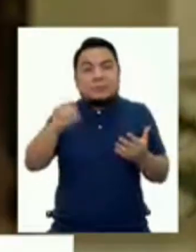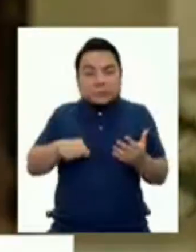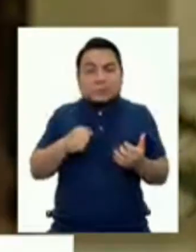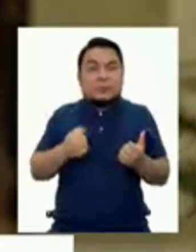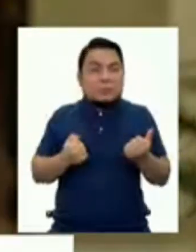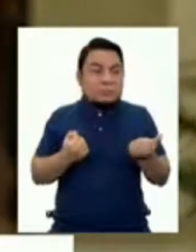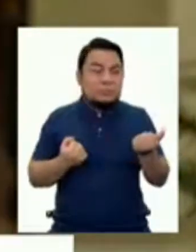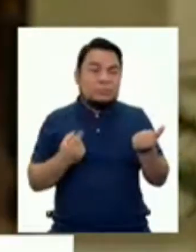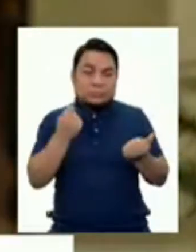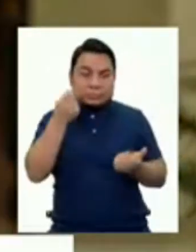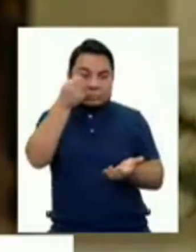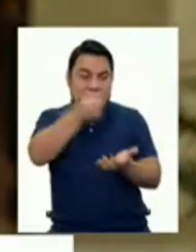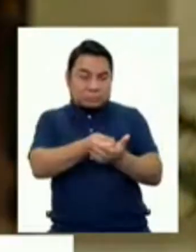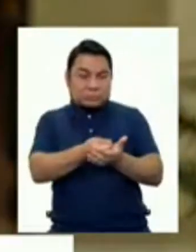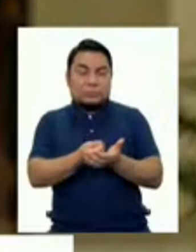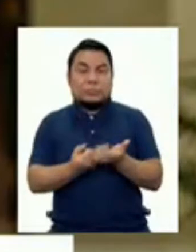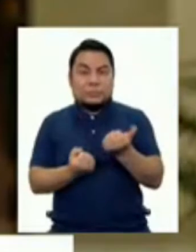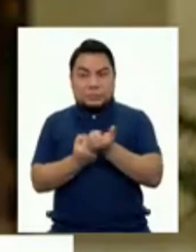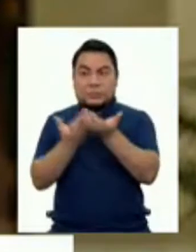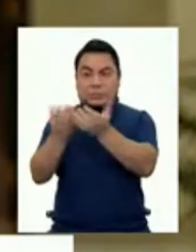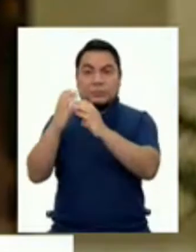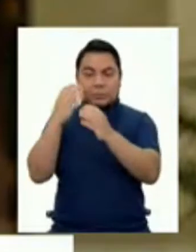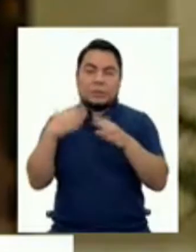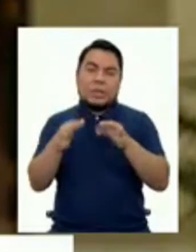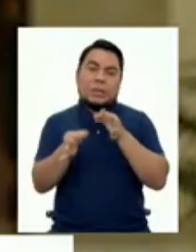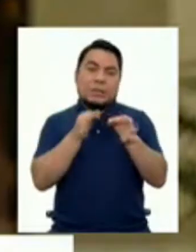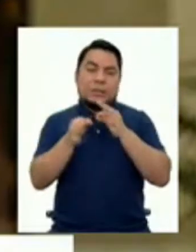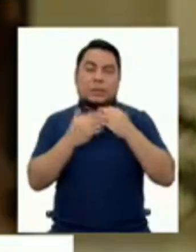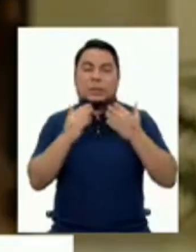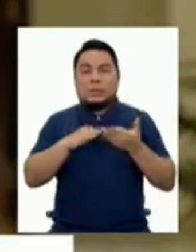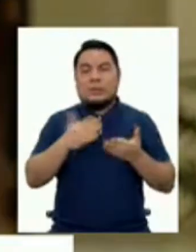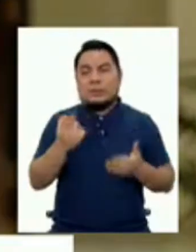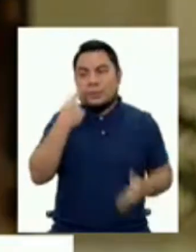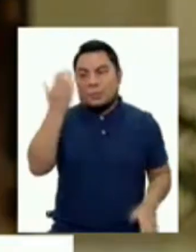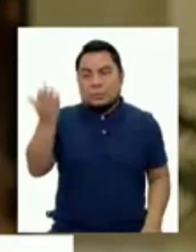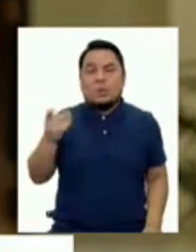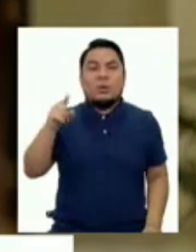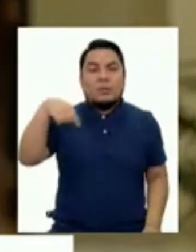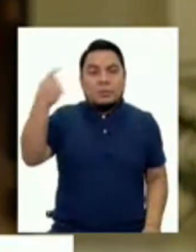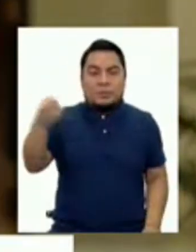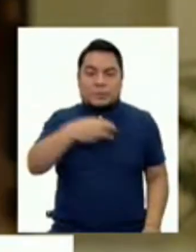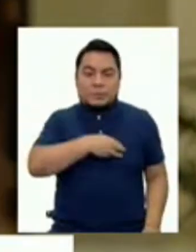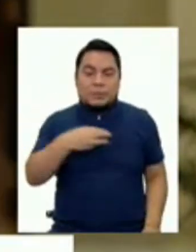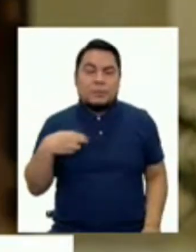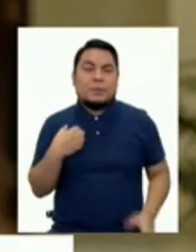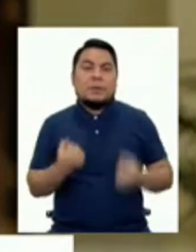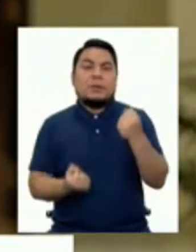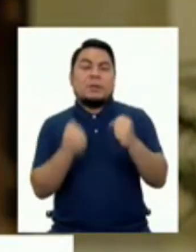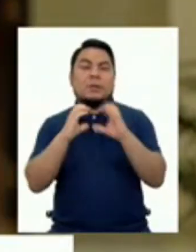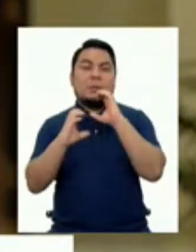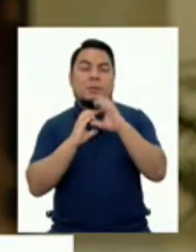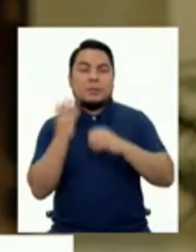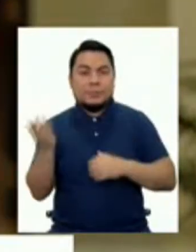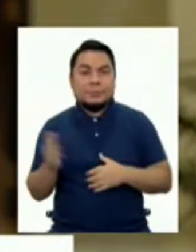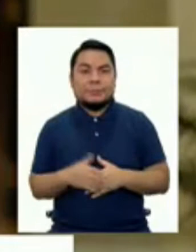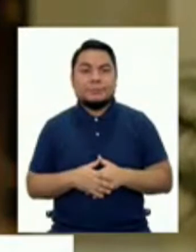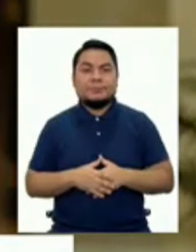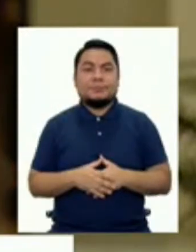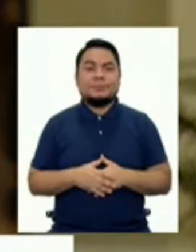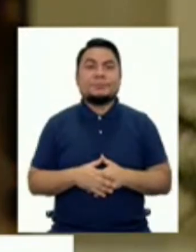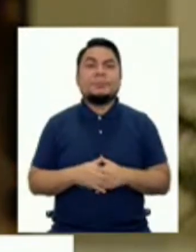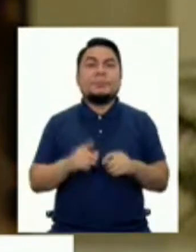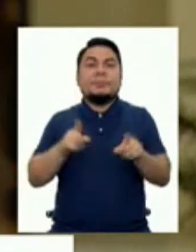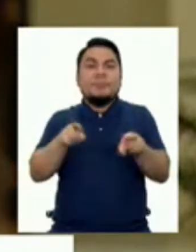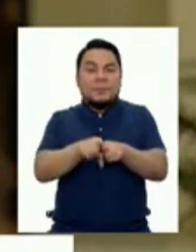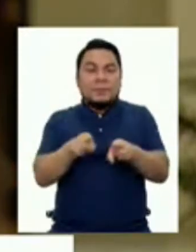subsidio, ya los detalles los dará en su oportunidad el ministro de Transportes y Comunicaciones,